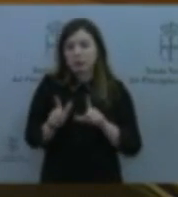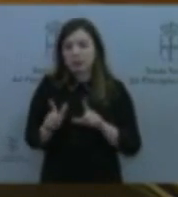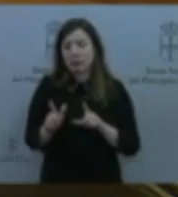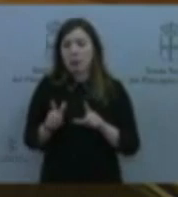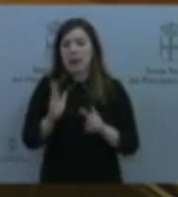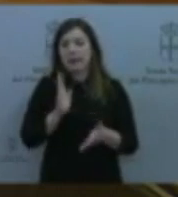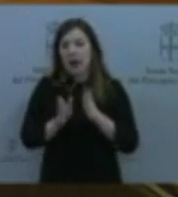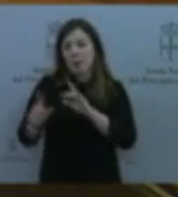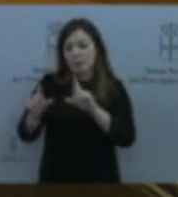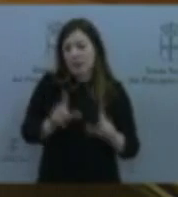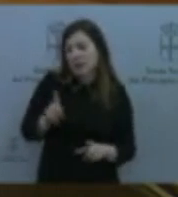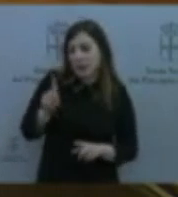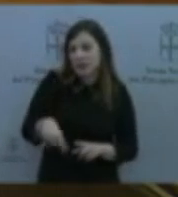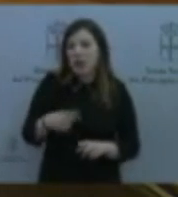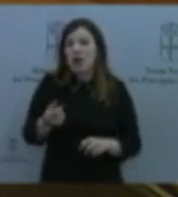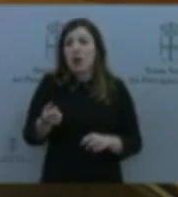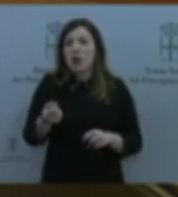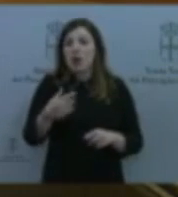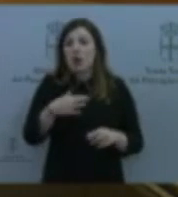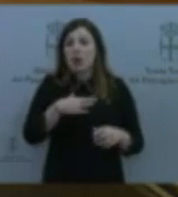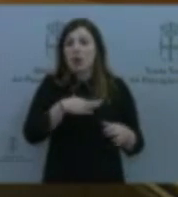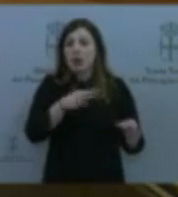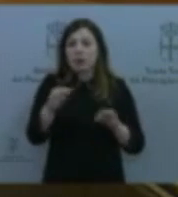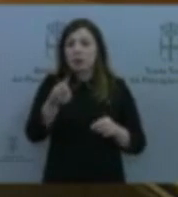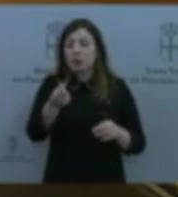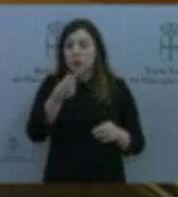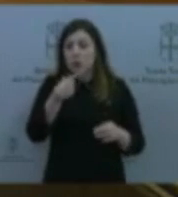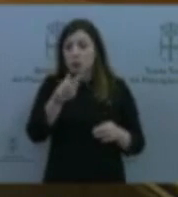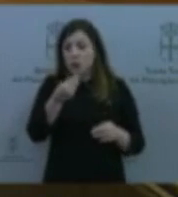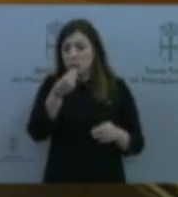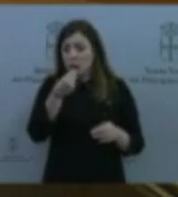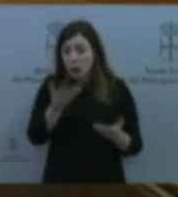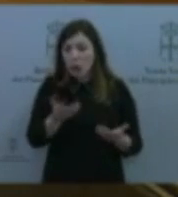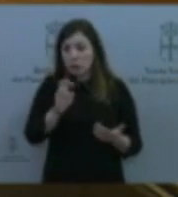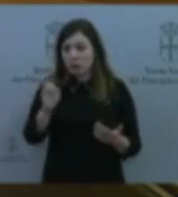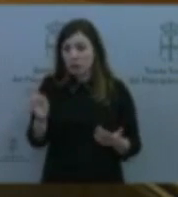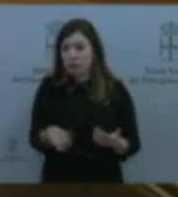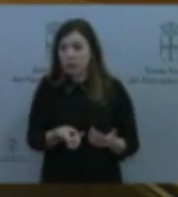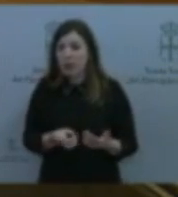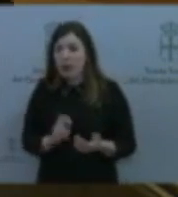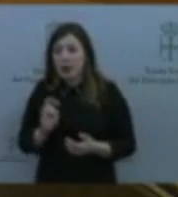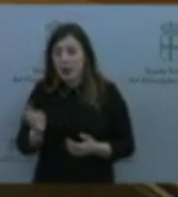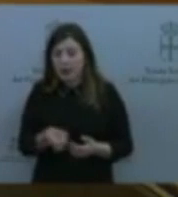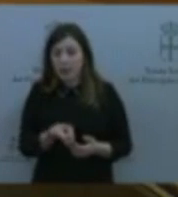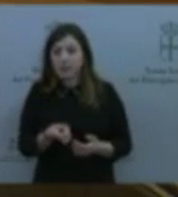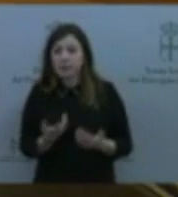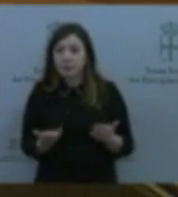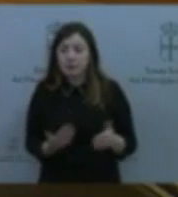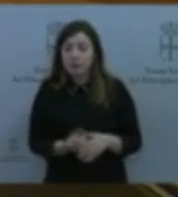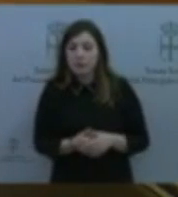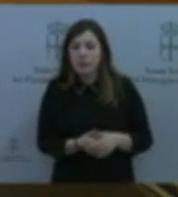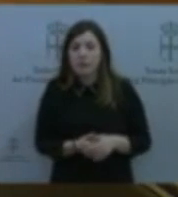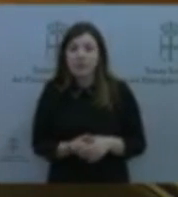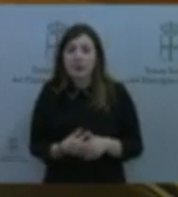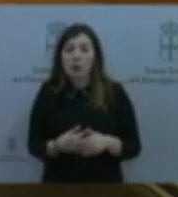nutrición en el momento en que decidan crear las categorías, en fin. Todas estas disciplinas comparten